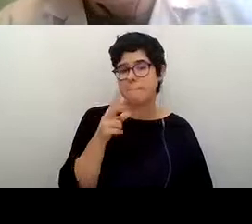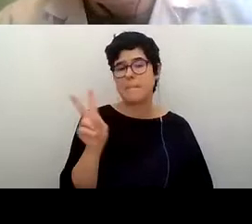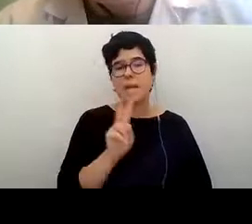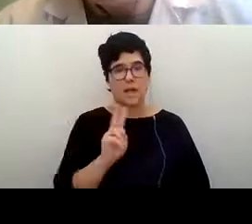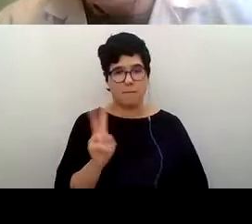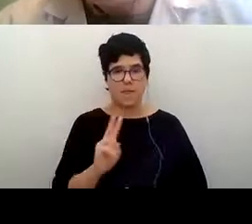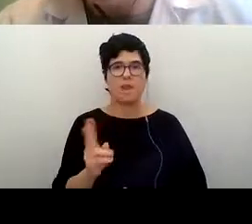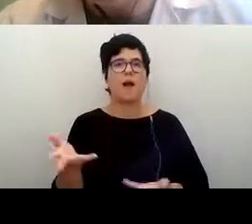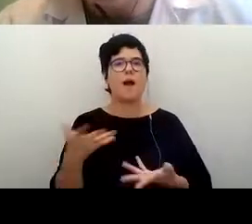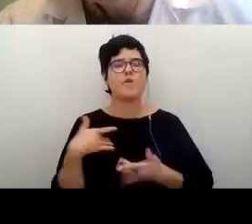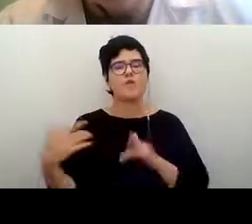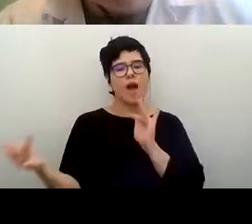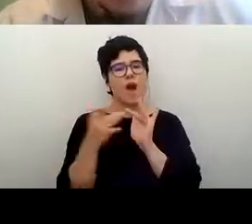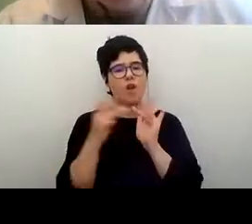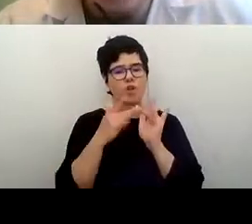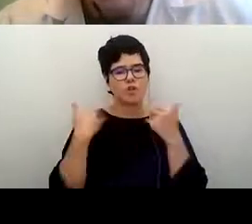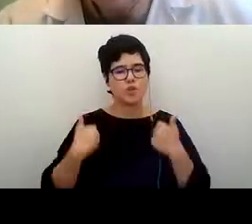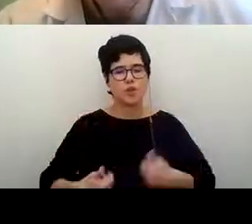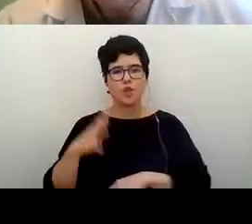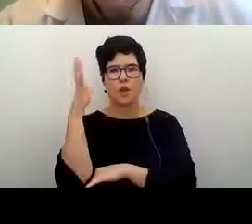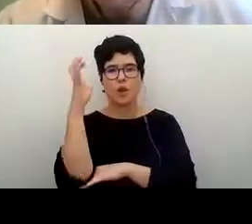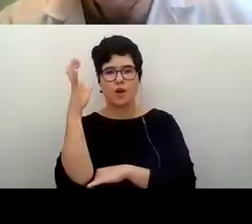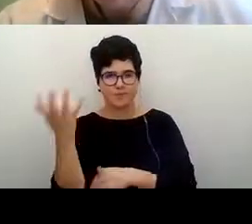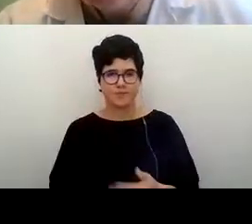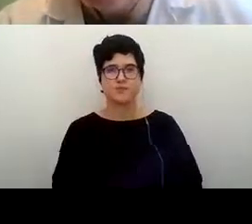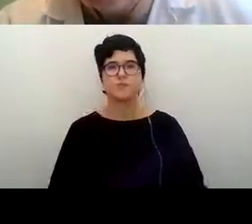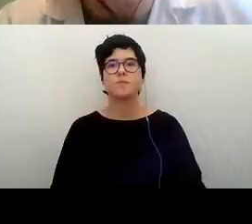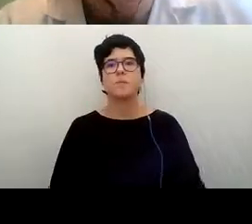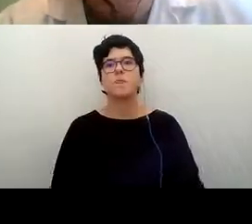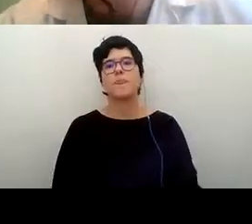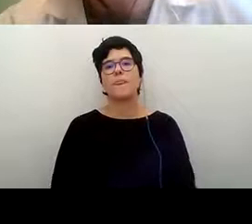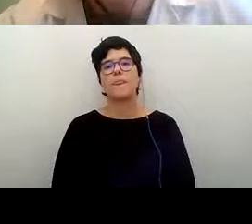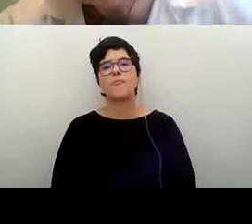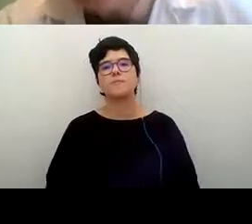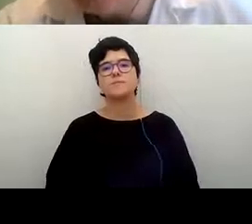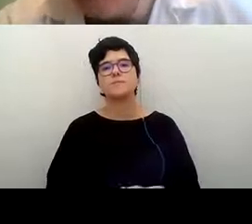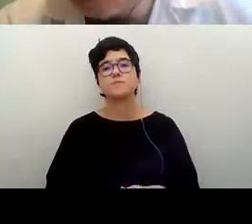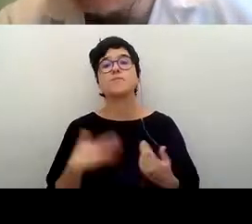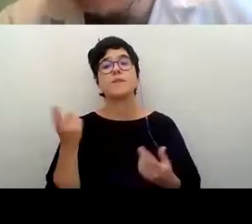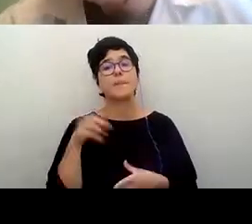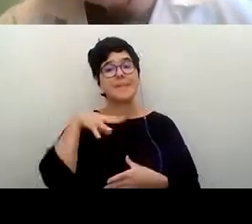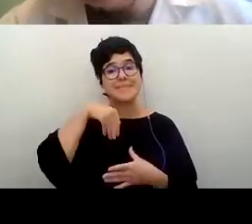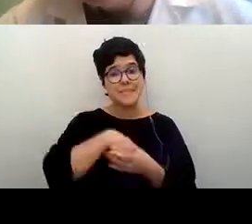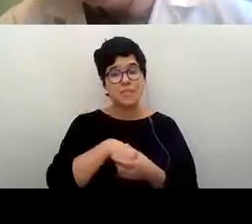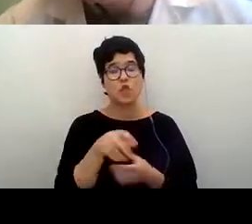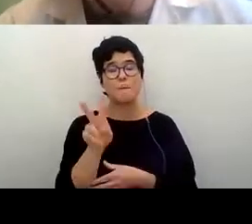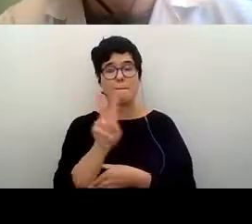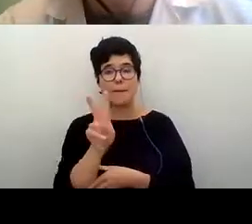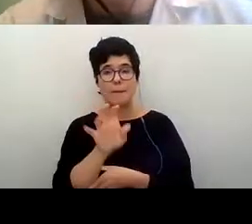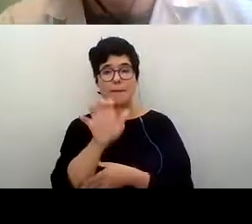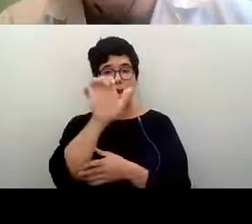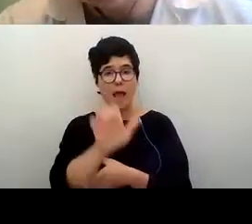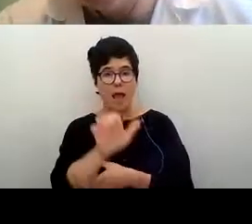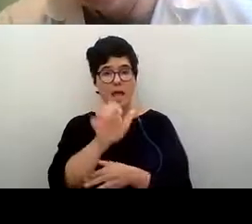ingesta de alimentos ricos o de productos ricos en vitaminas del grupo B. Contiene también vitamina E, potente